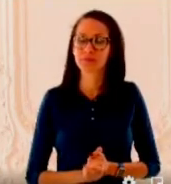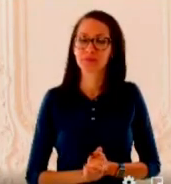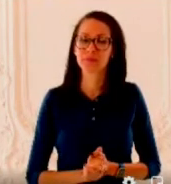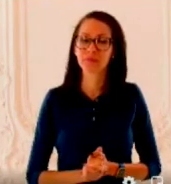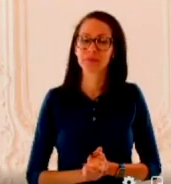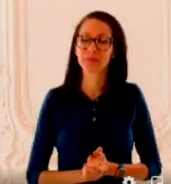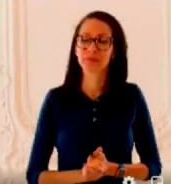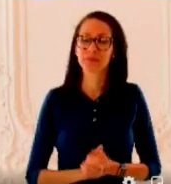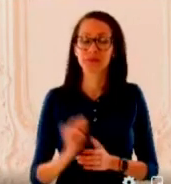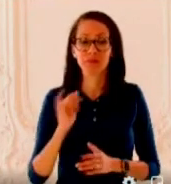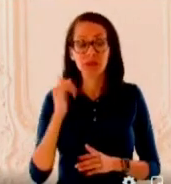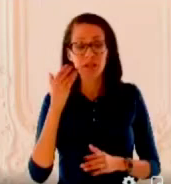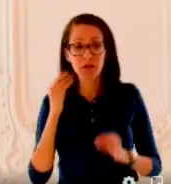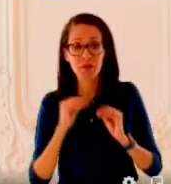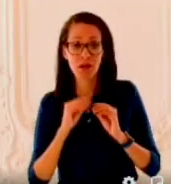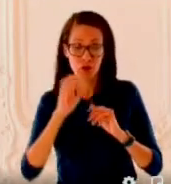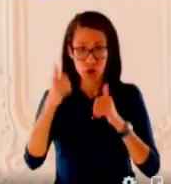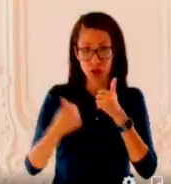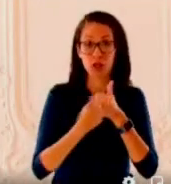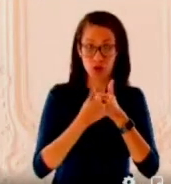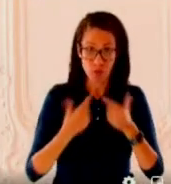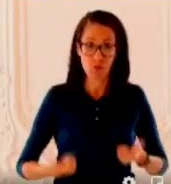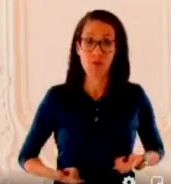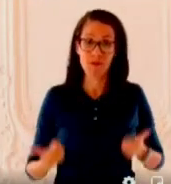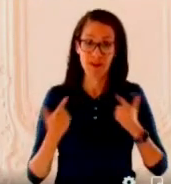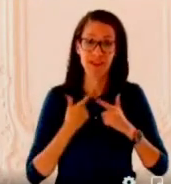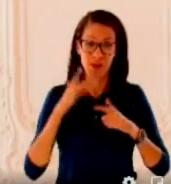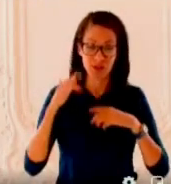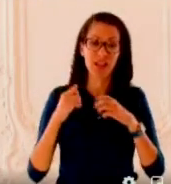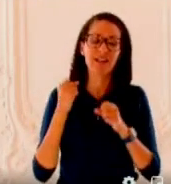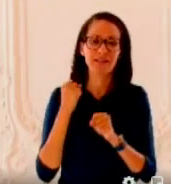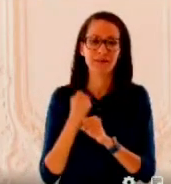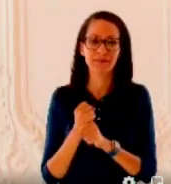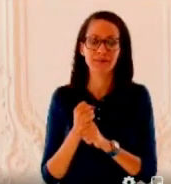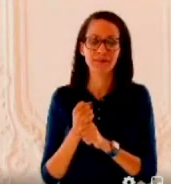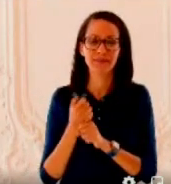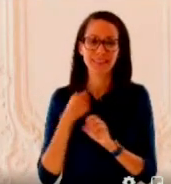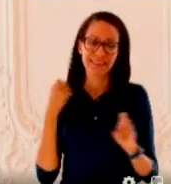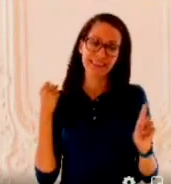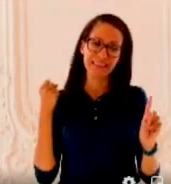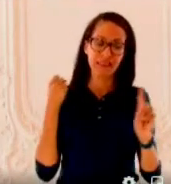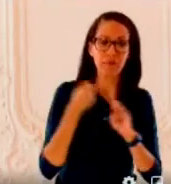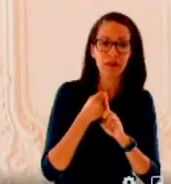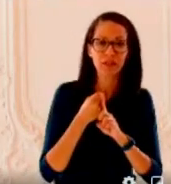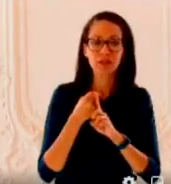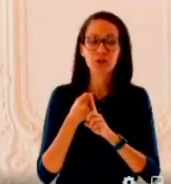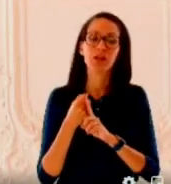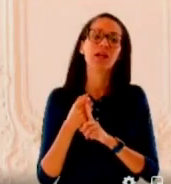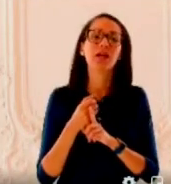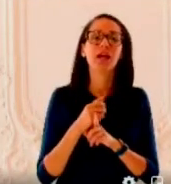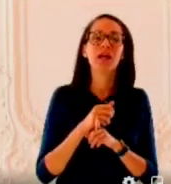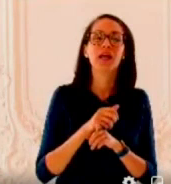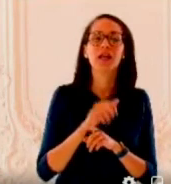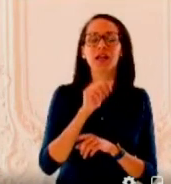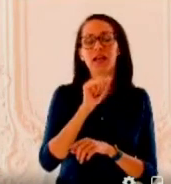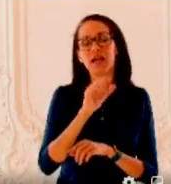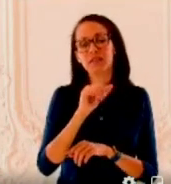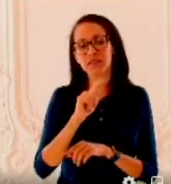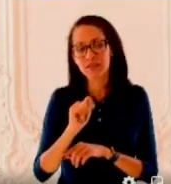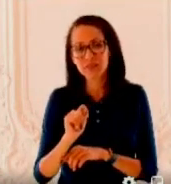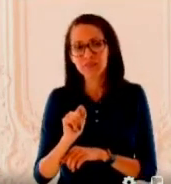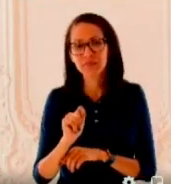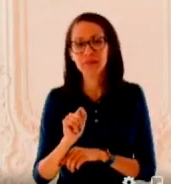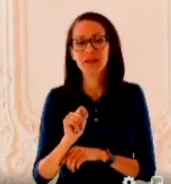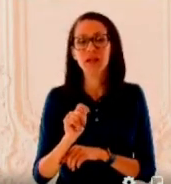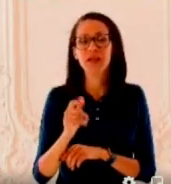decirles los retos que hemos vivido en los pasados años, que han impactado a la Autoridad de Carretera y Transportación,